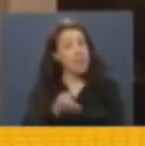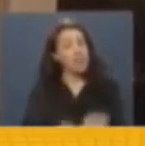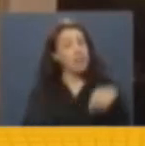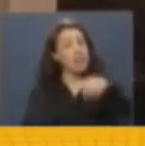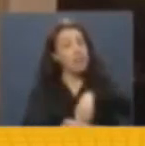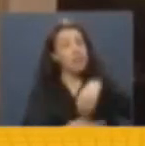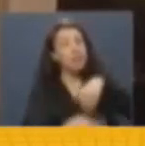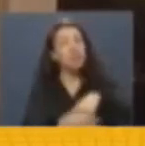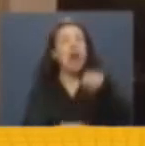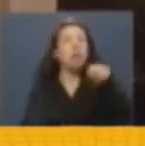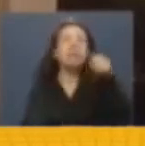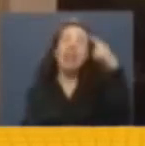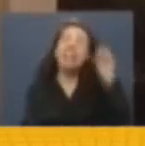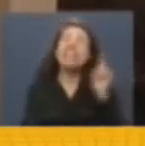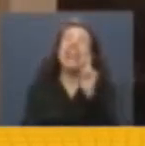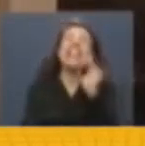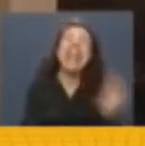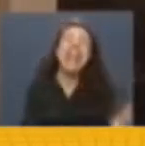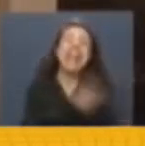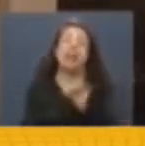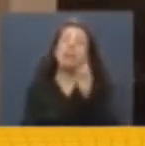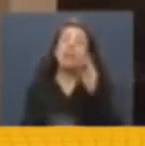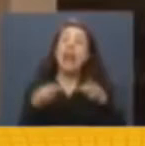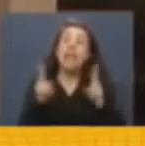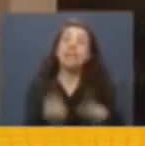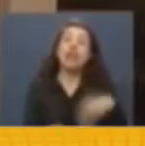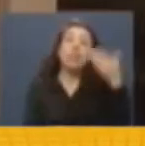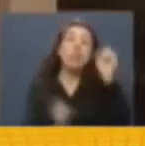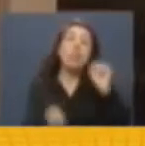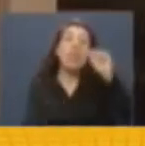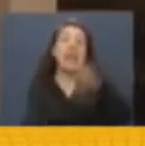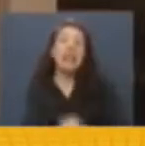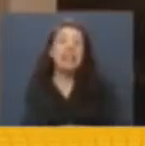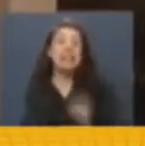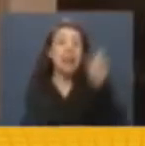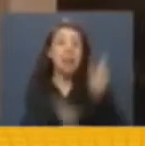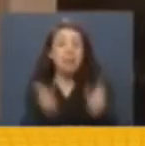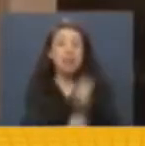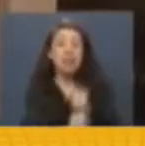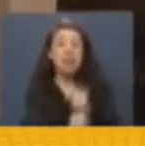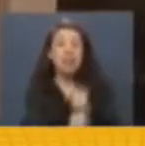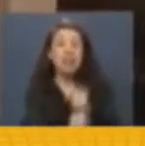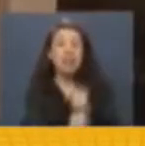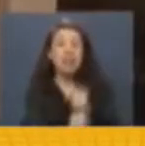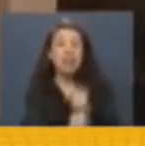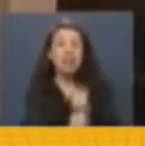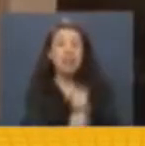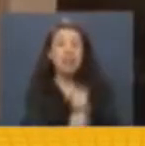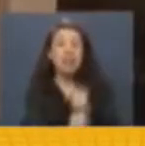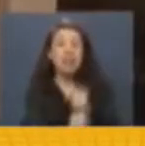Por quien usted decida. Para que tenga derecho mañana a reclamar si lo hacen mal las personas que usted...